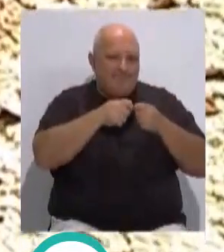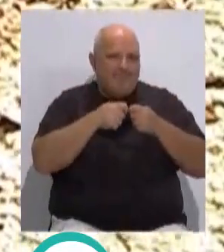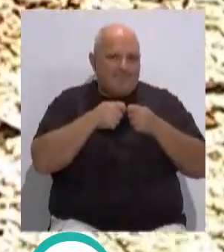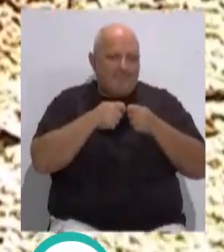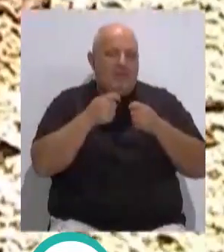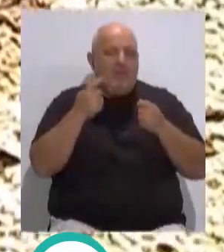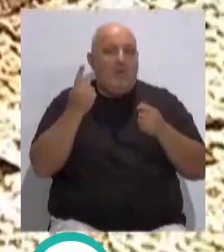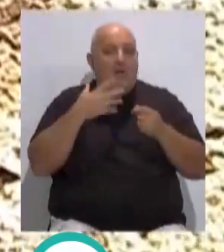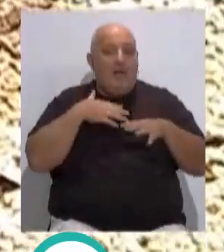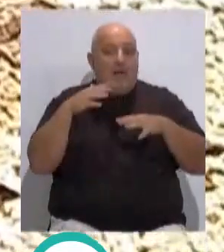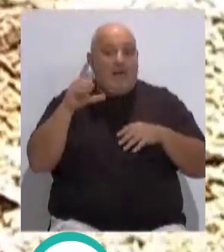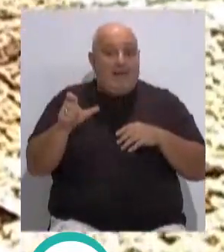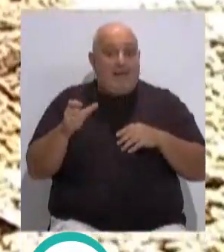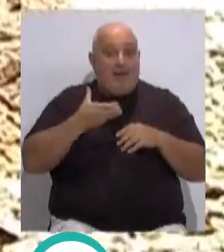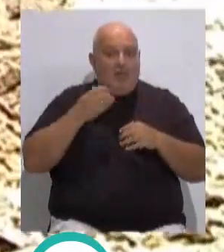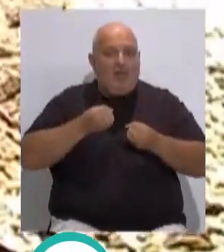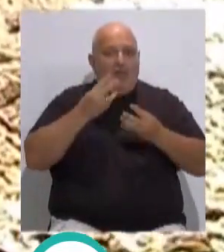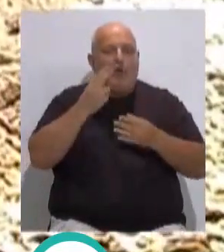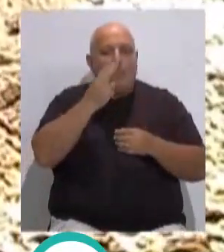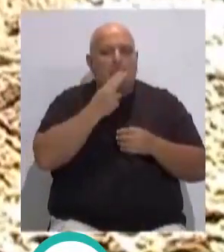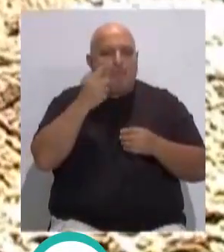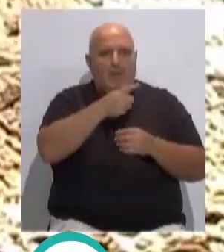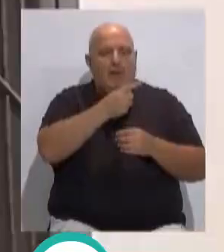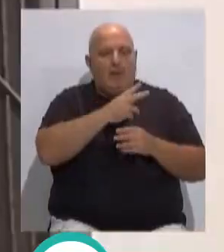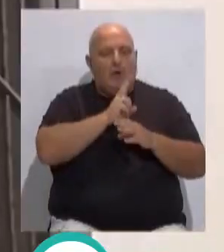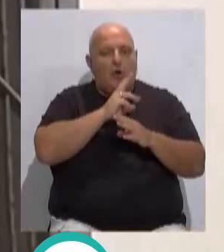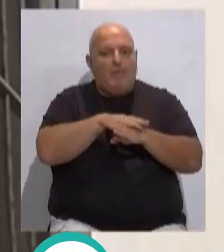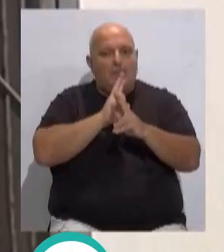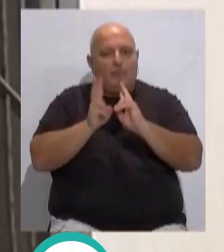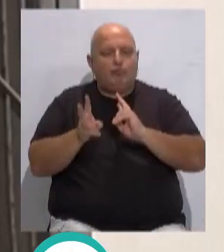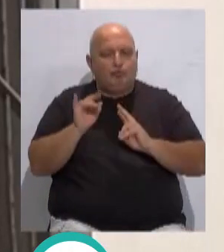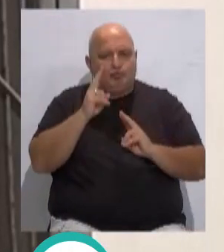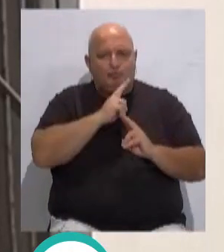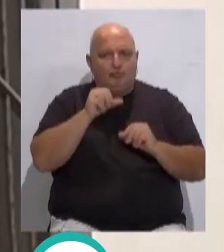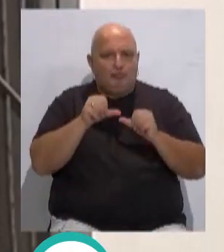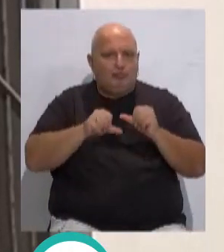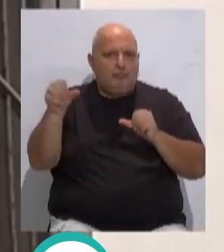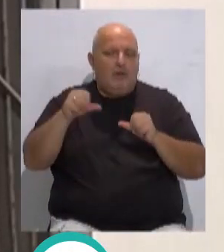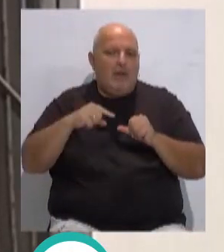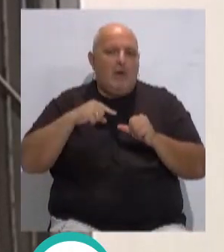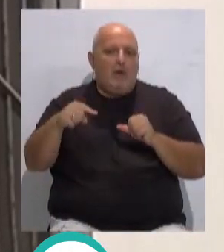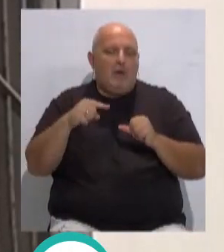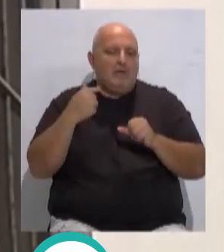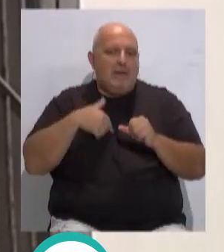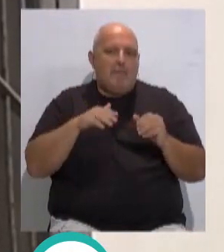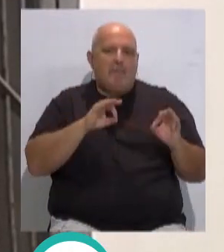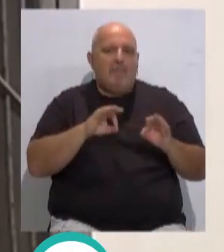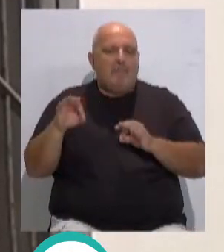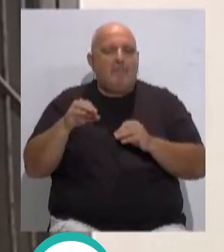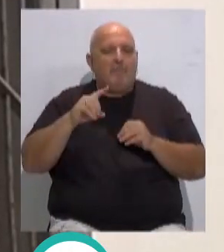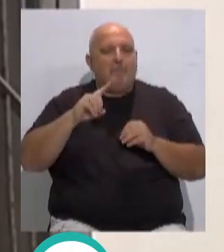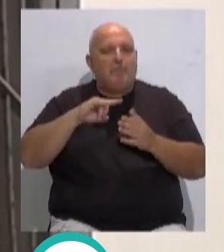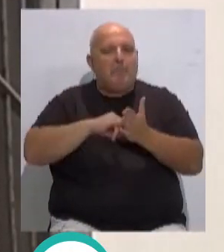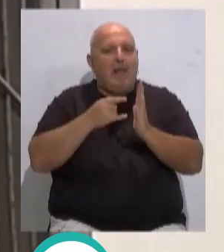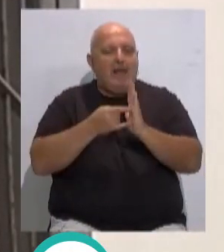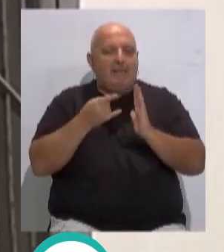según ha comunicado Francisco Cano, se ha comprometido por parte del Gobierno, independientemente de la ejecución del ya previsto plan